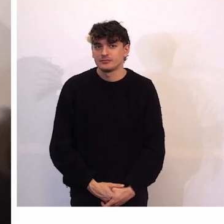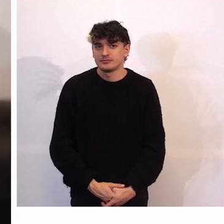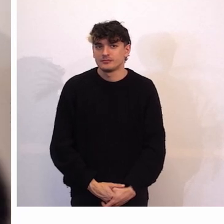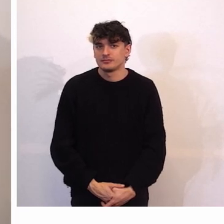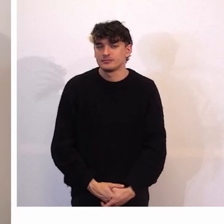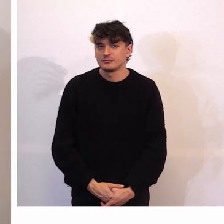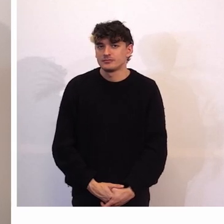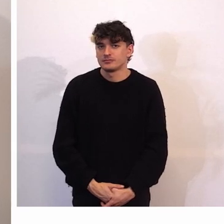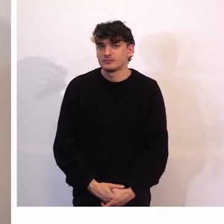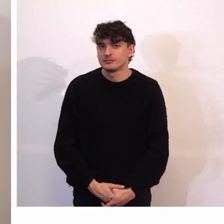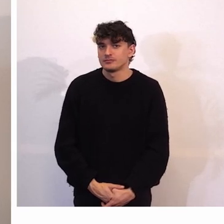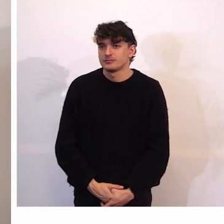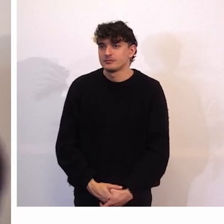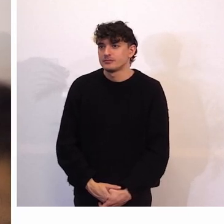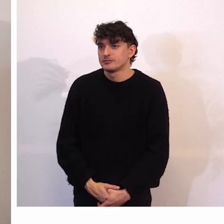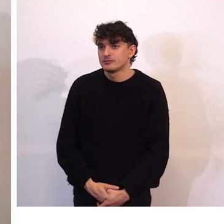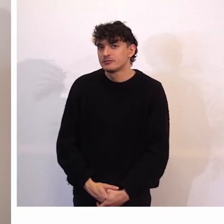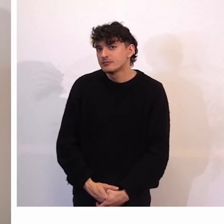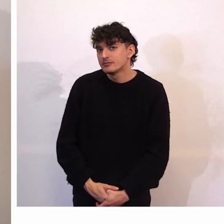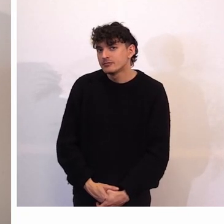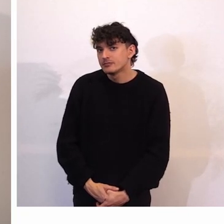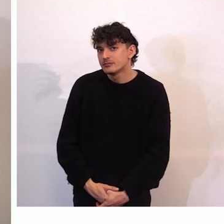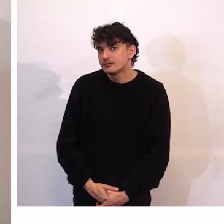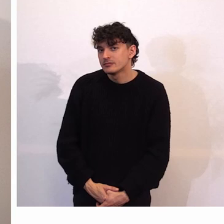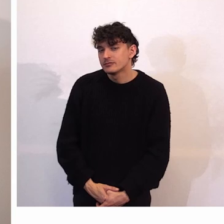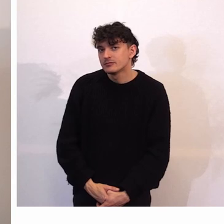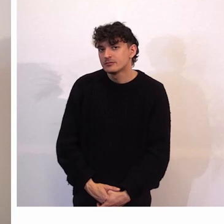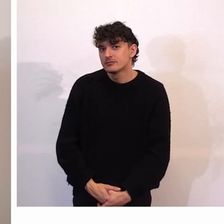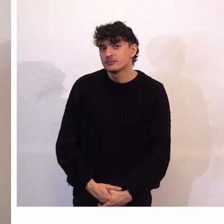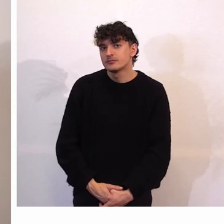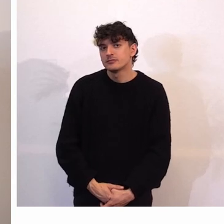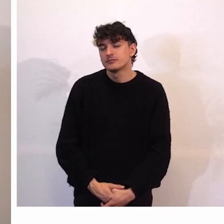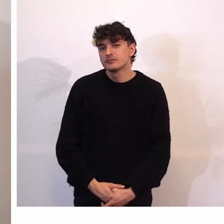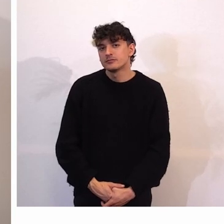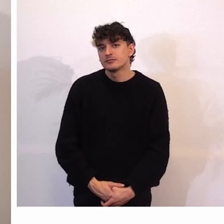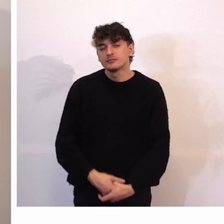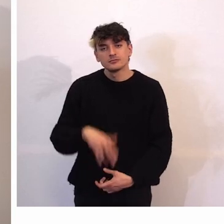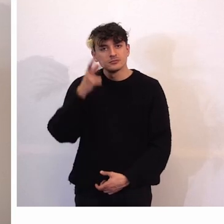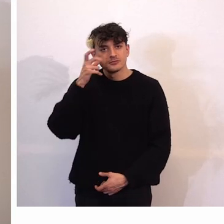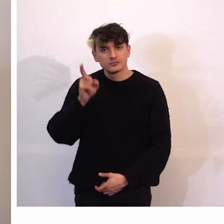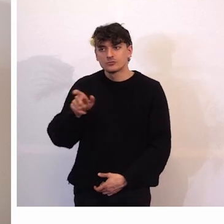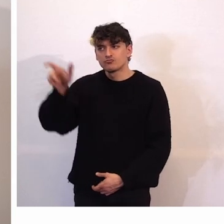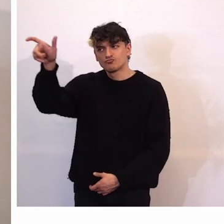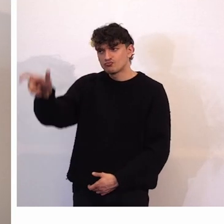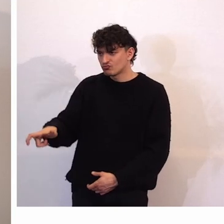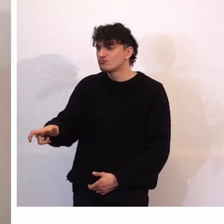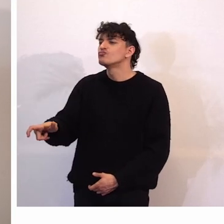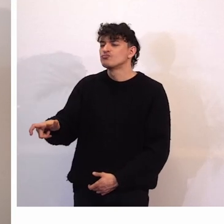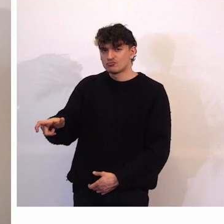Como sabes, soy colega tuyo de Plena Madrid y la verdad es que... Eres un tío de puta madre.